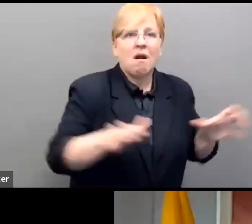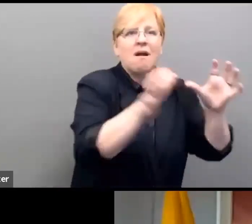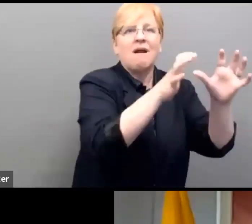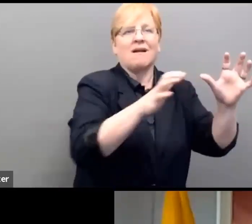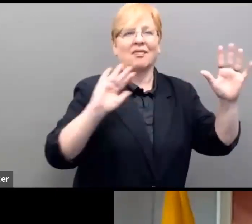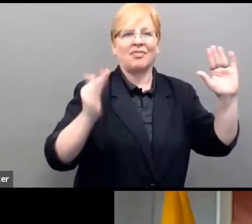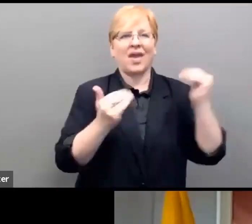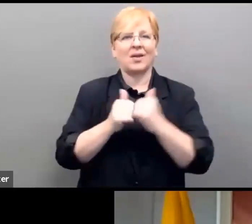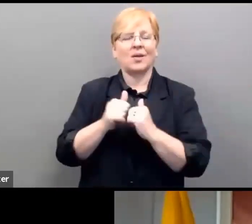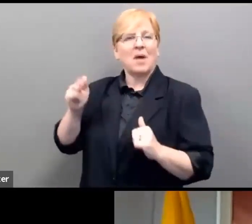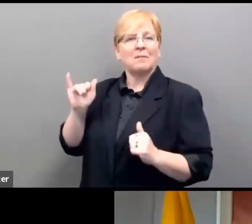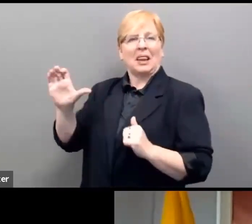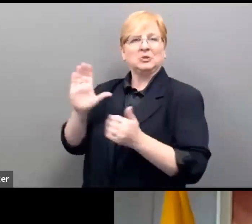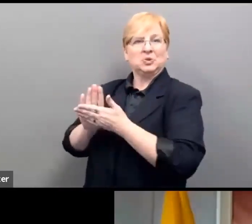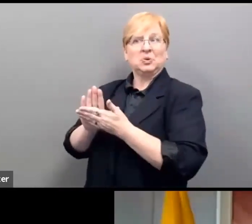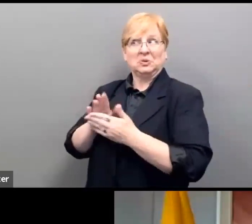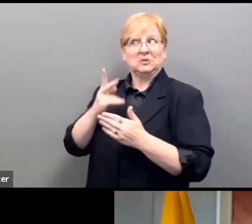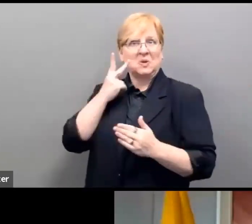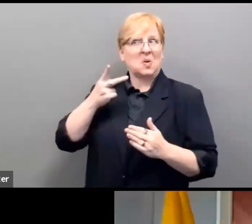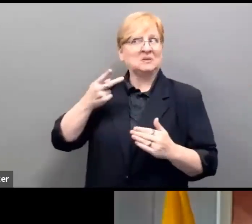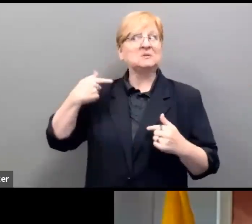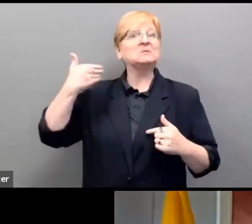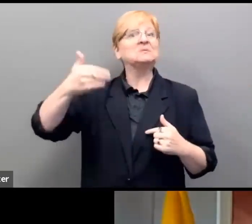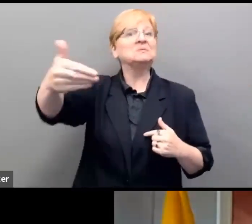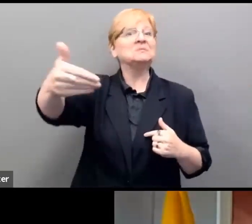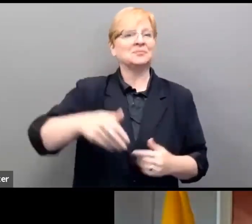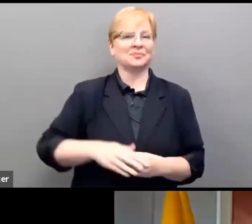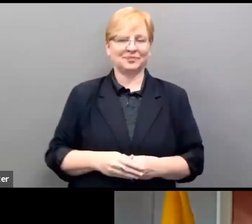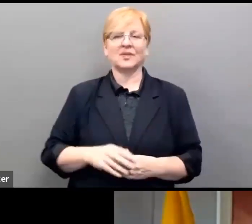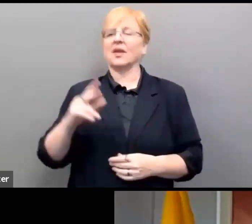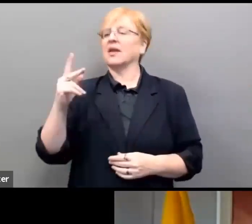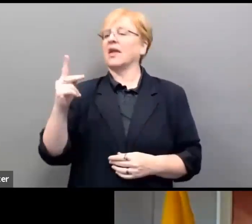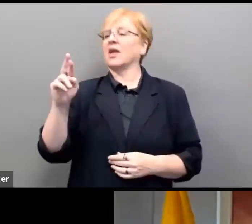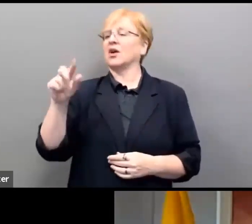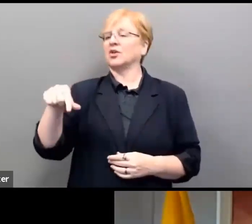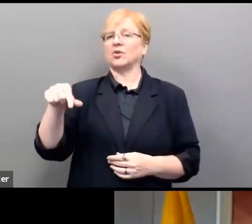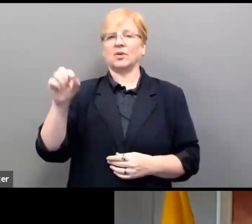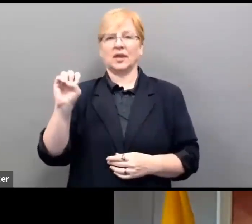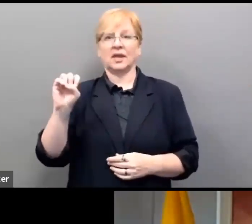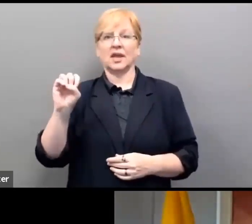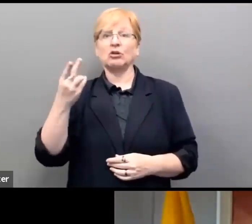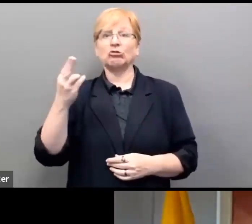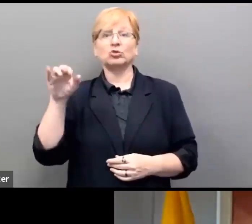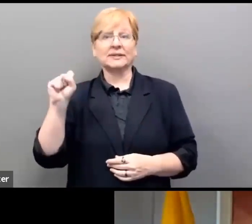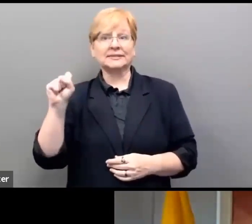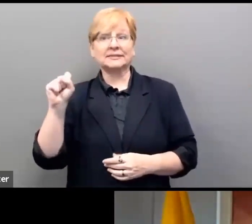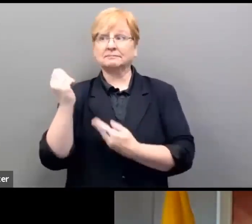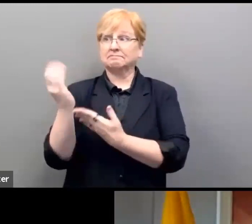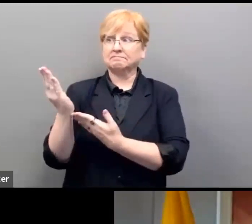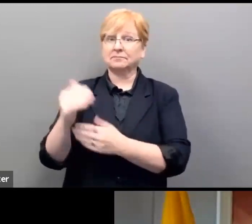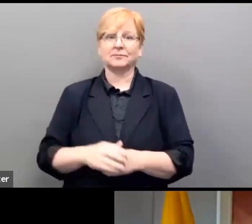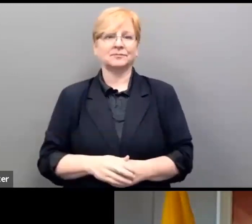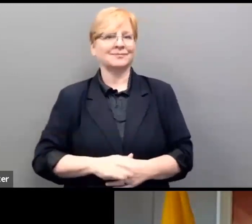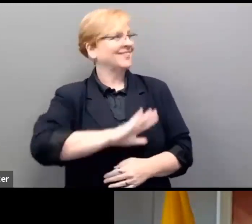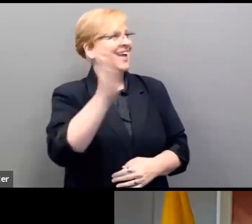van a llegar a un lugar más robusto en cuanto a vacunas obligatorias, incluso quizás más que